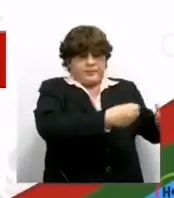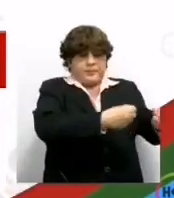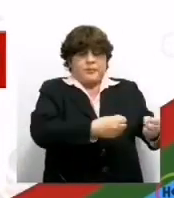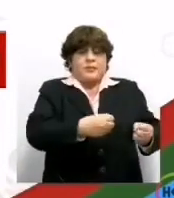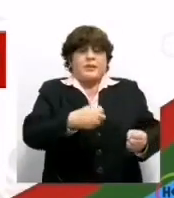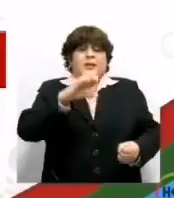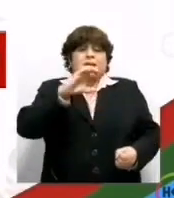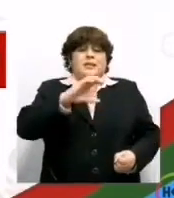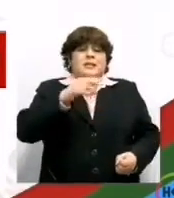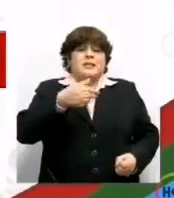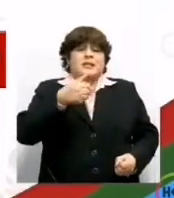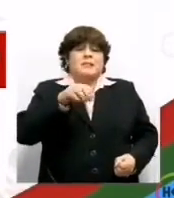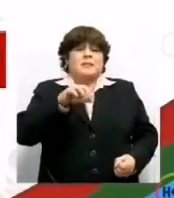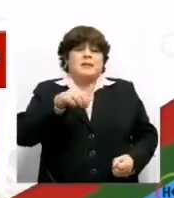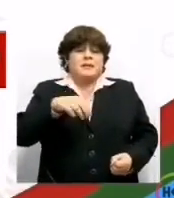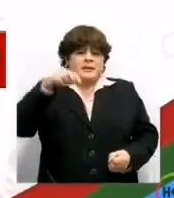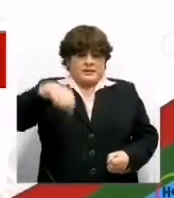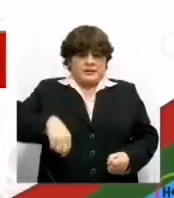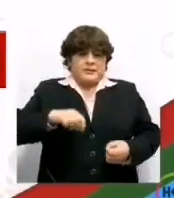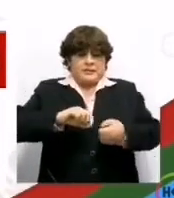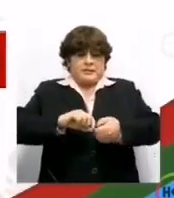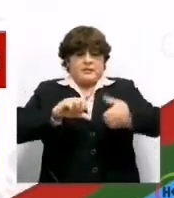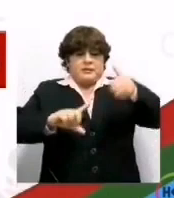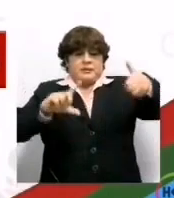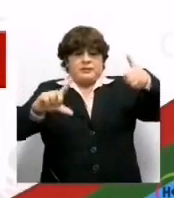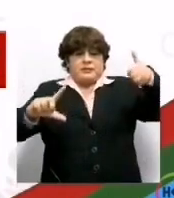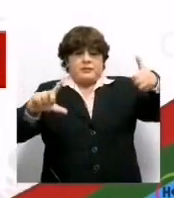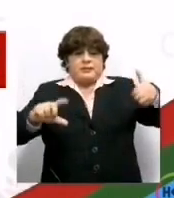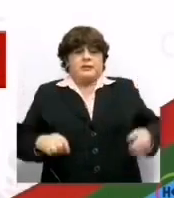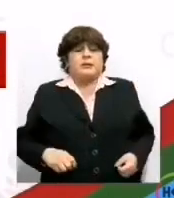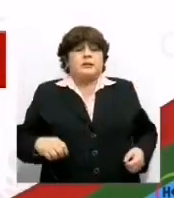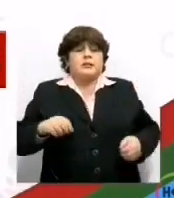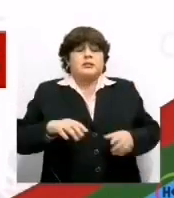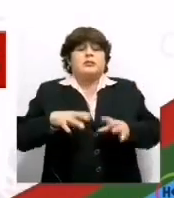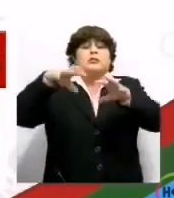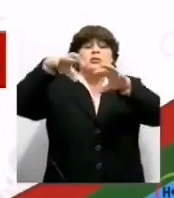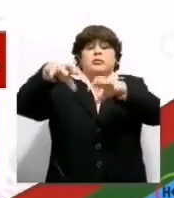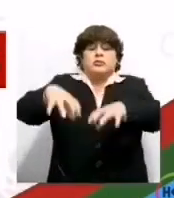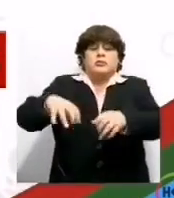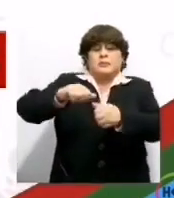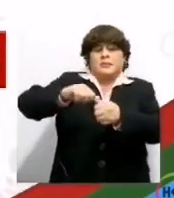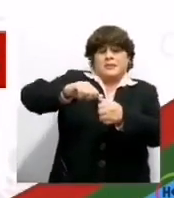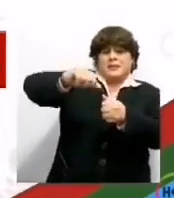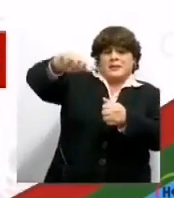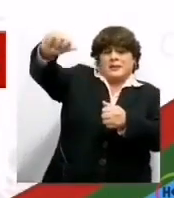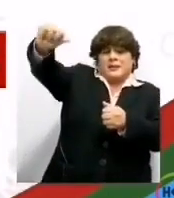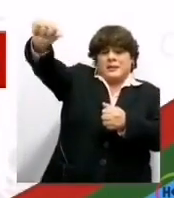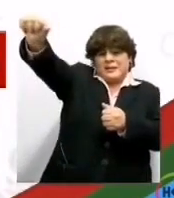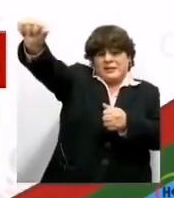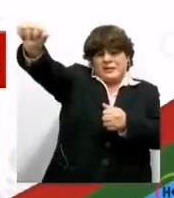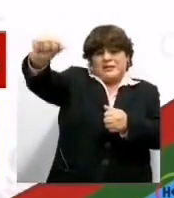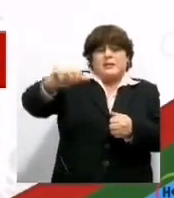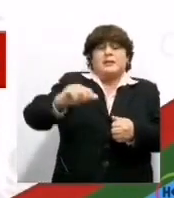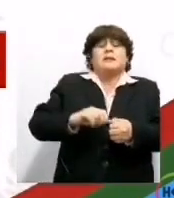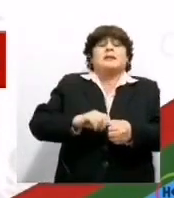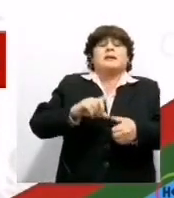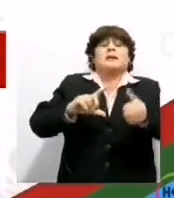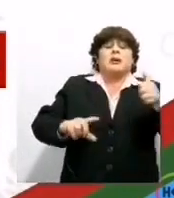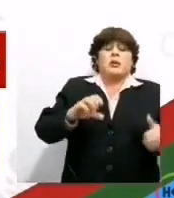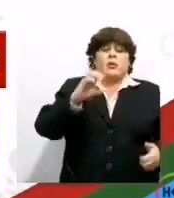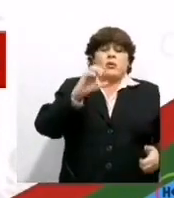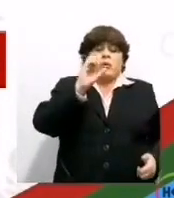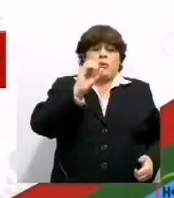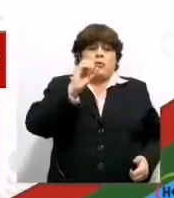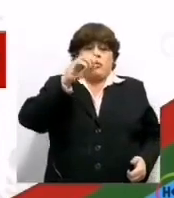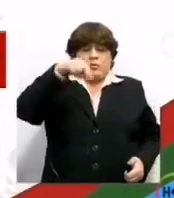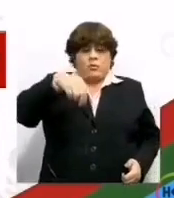será el challaparca de la libertad se ubicará en la zona más alejada de la región la libertad como es Hong